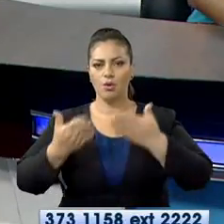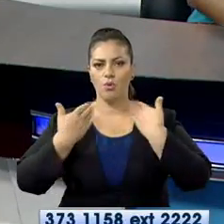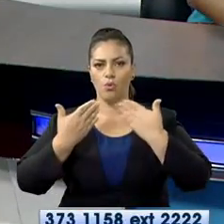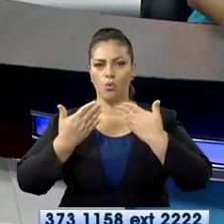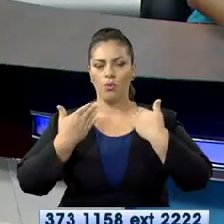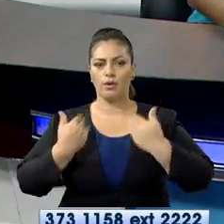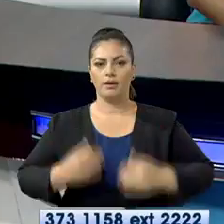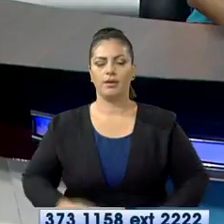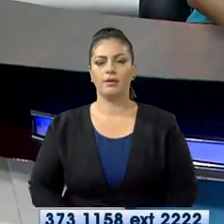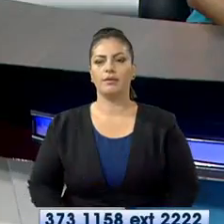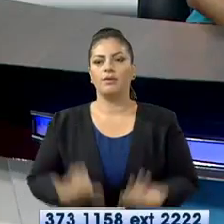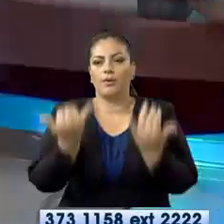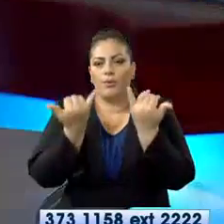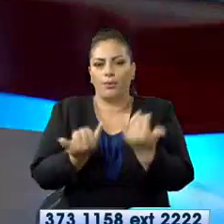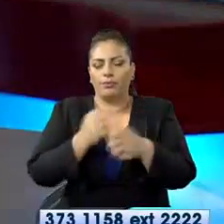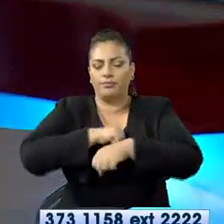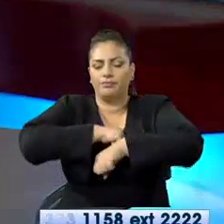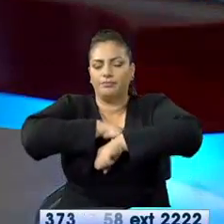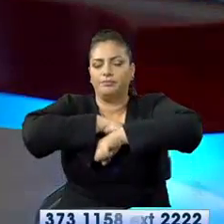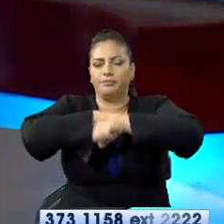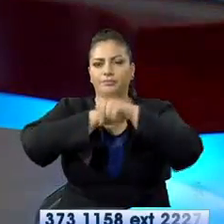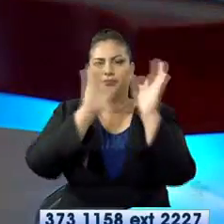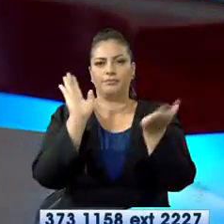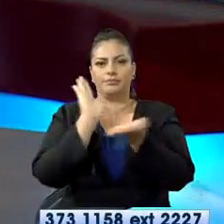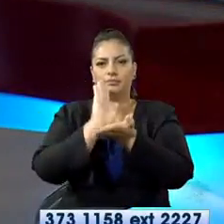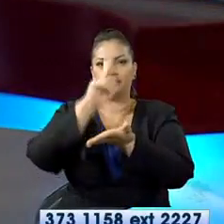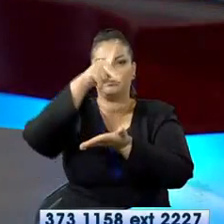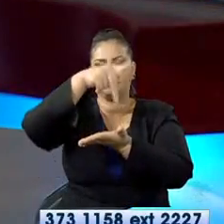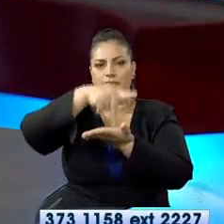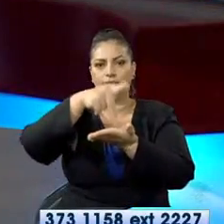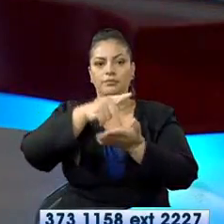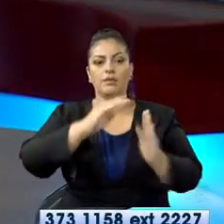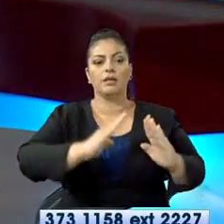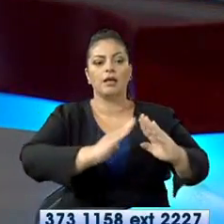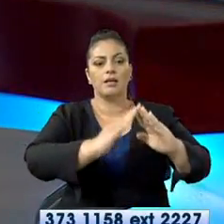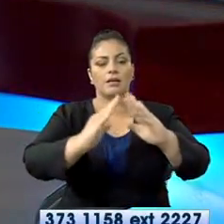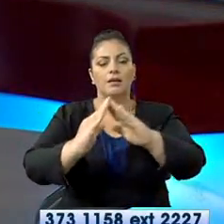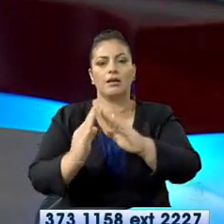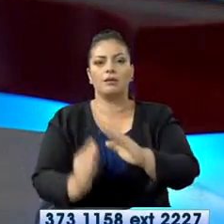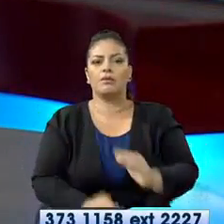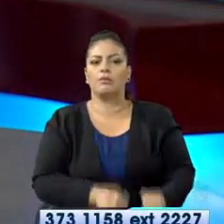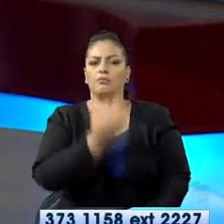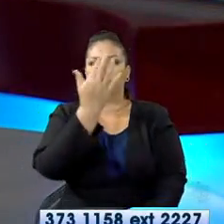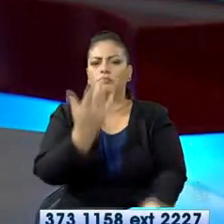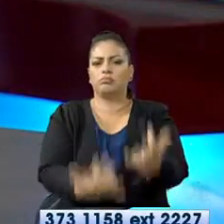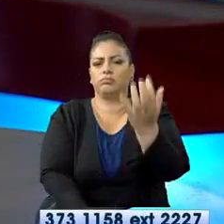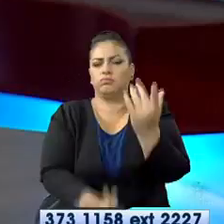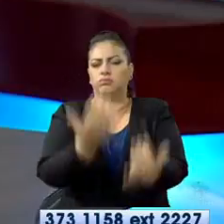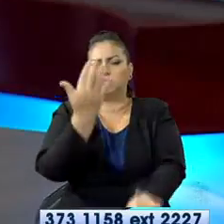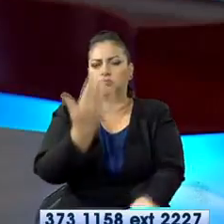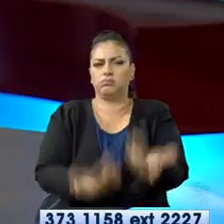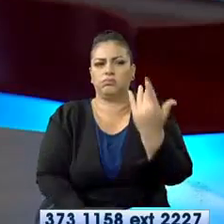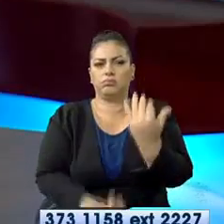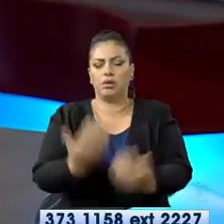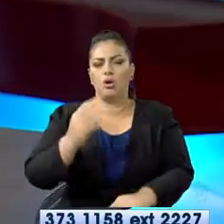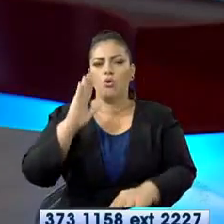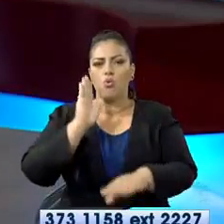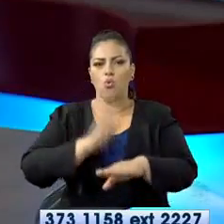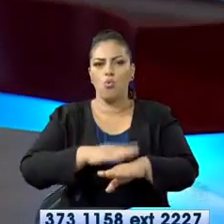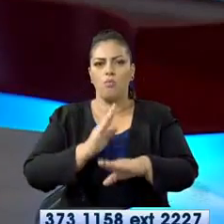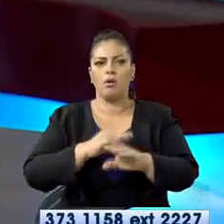viviendas esta madrugada en el sector de Bastión Popular al noroeste de Guayaquil. El siniestro habría sido provocado por una vela